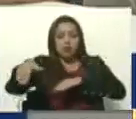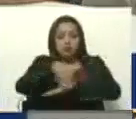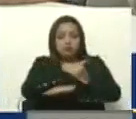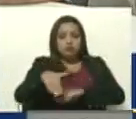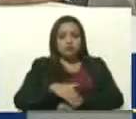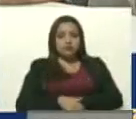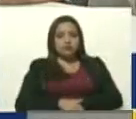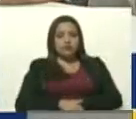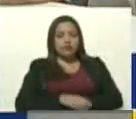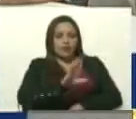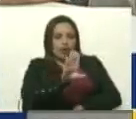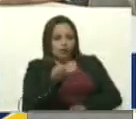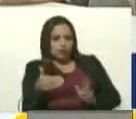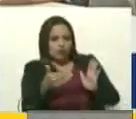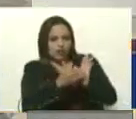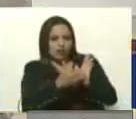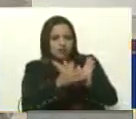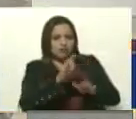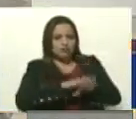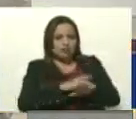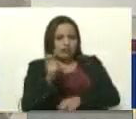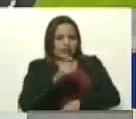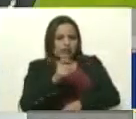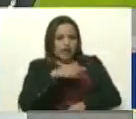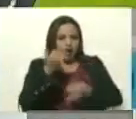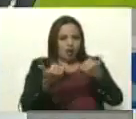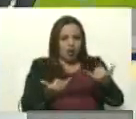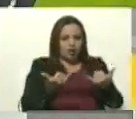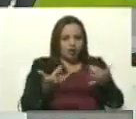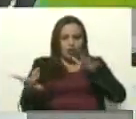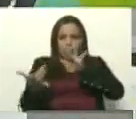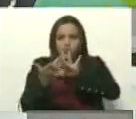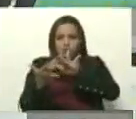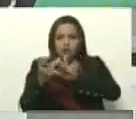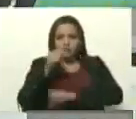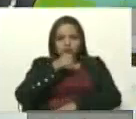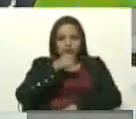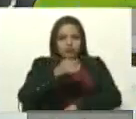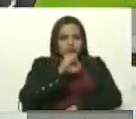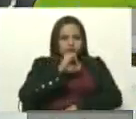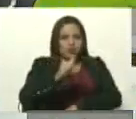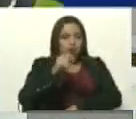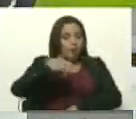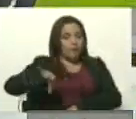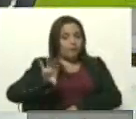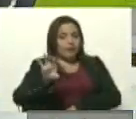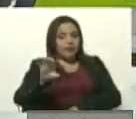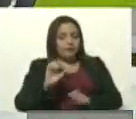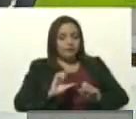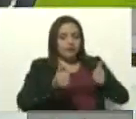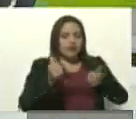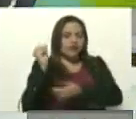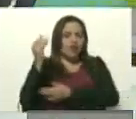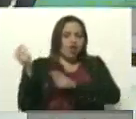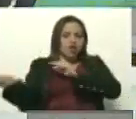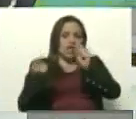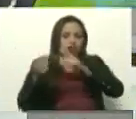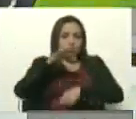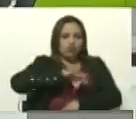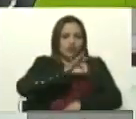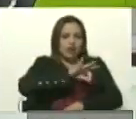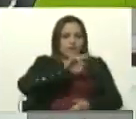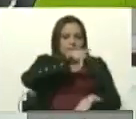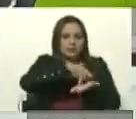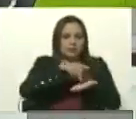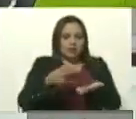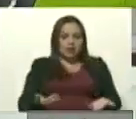Lo voy a interrumpir porque es necesario que en este momento establezcamos un contacto, porque hoy en nuestro país se instala el foro de diálogo social con la participación